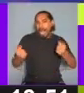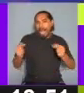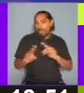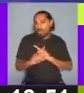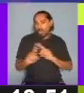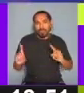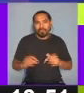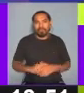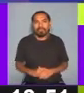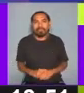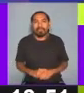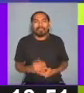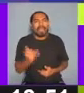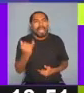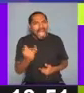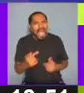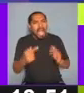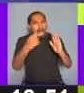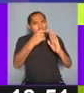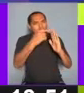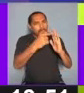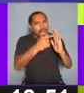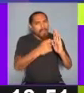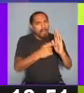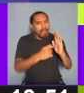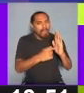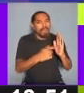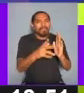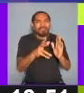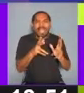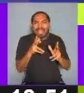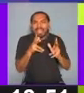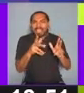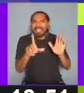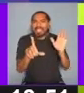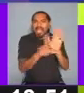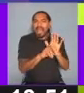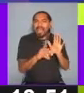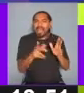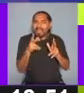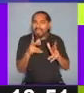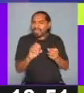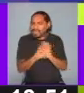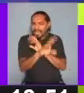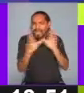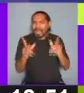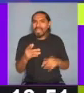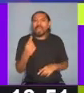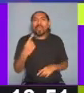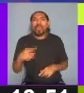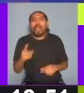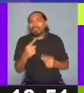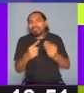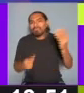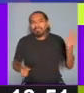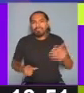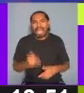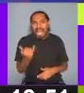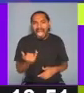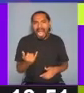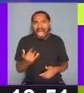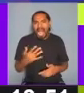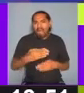establece cuáles son aquellos productos que deben venir con ese formulario, que es un formulario 207,